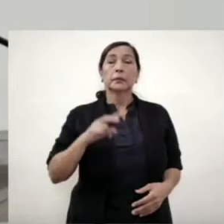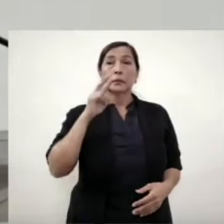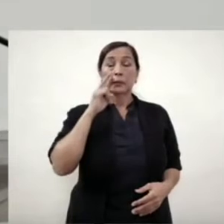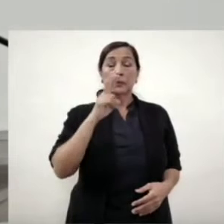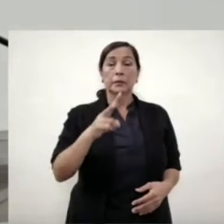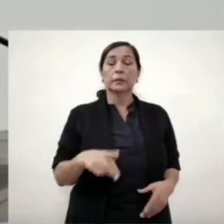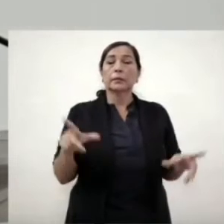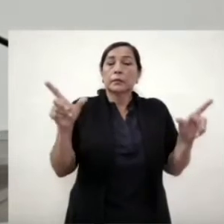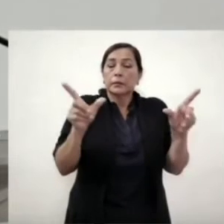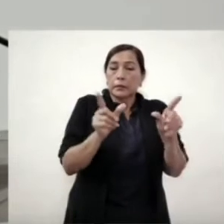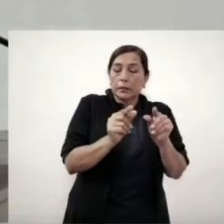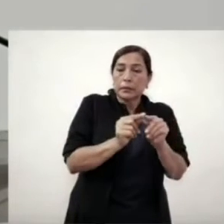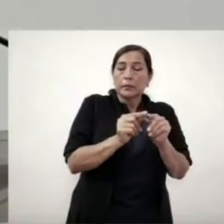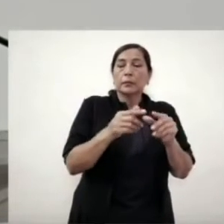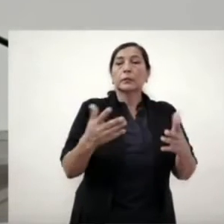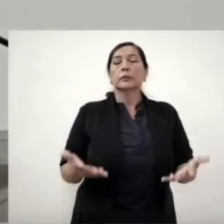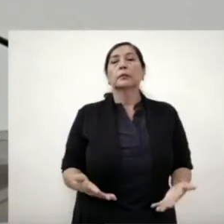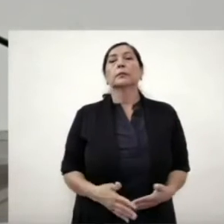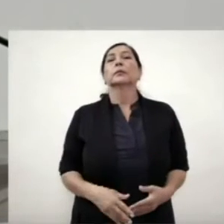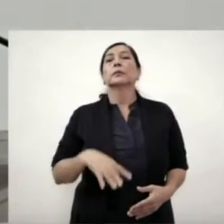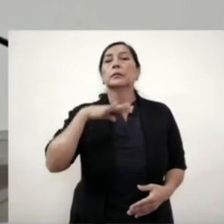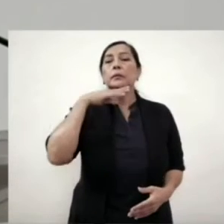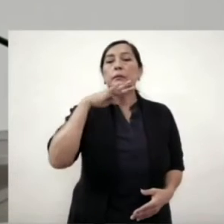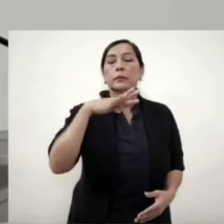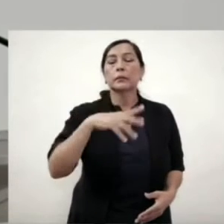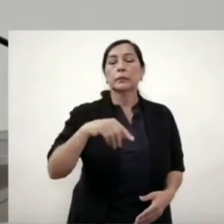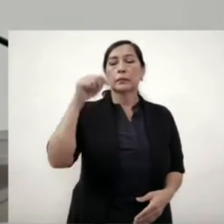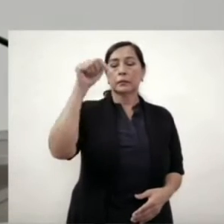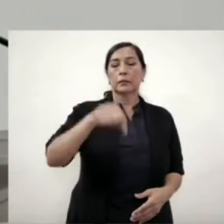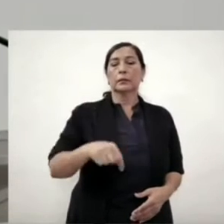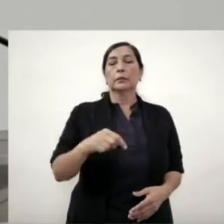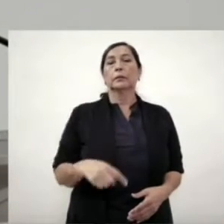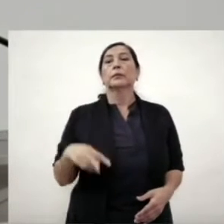ha reducido la delincuencia en esta ciudad